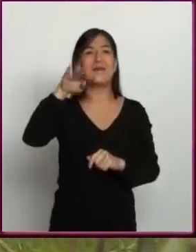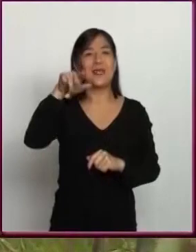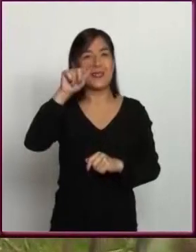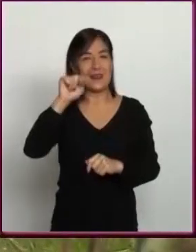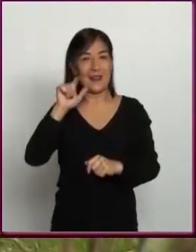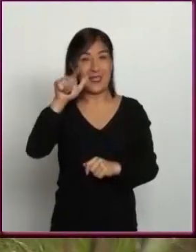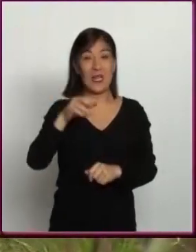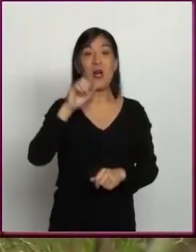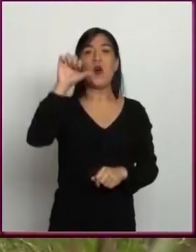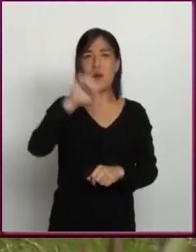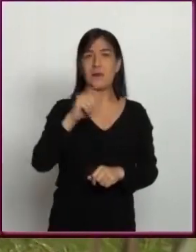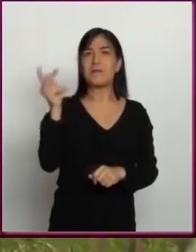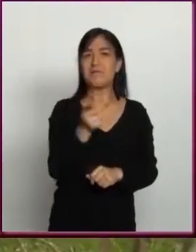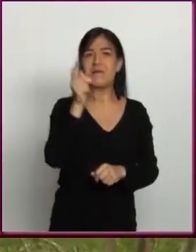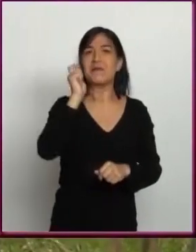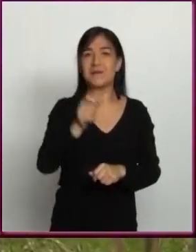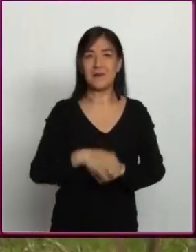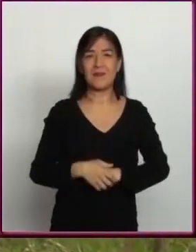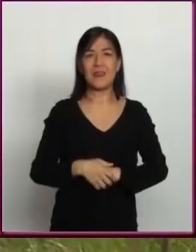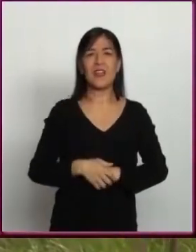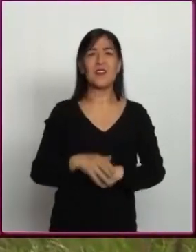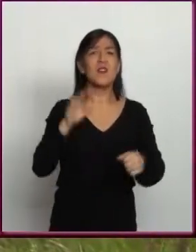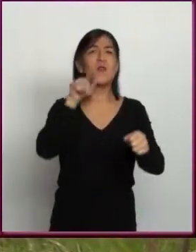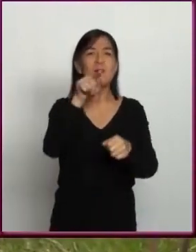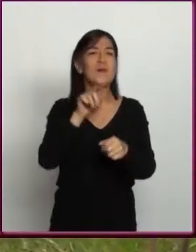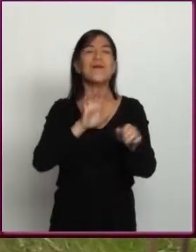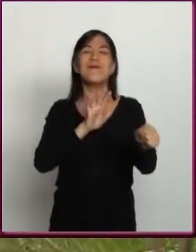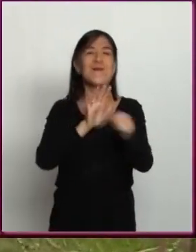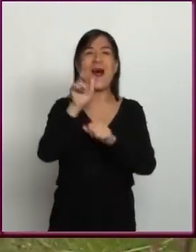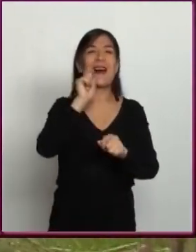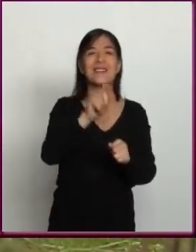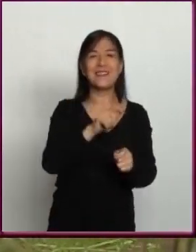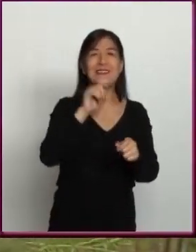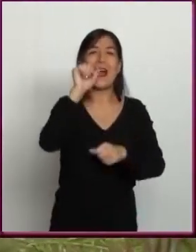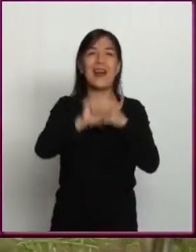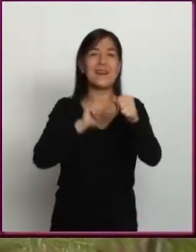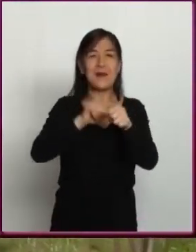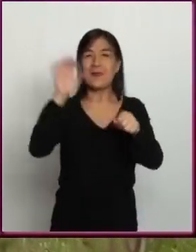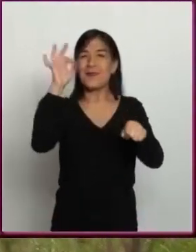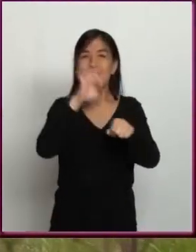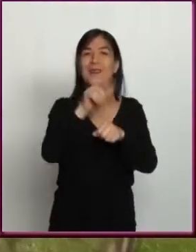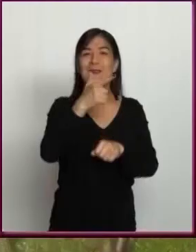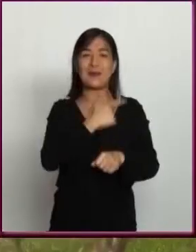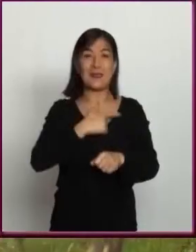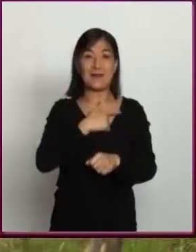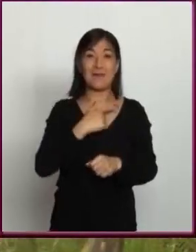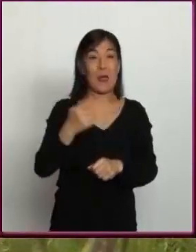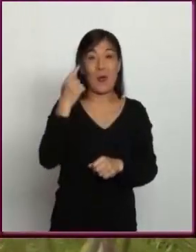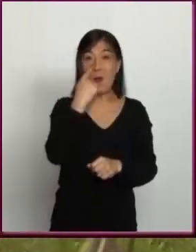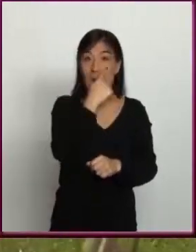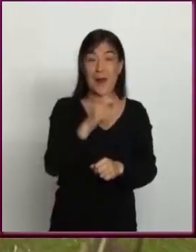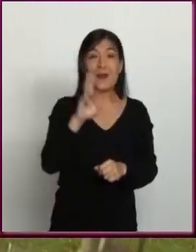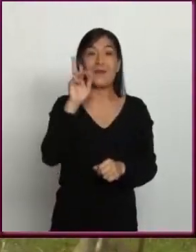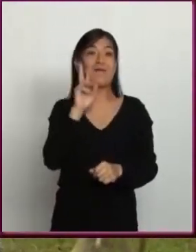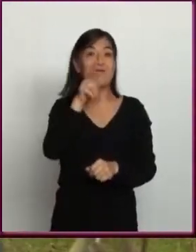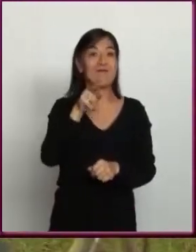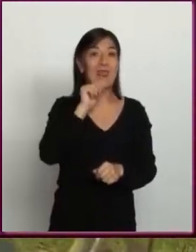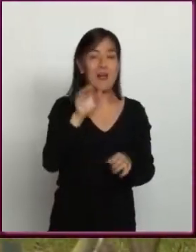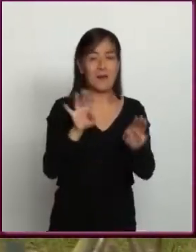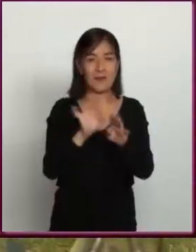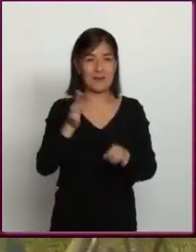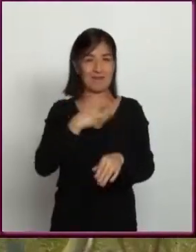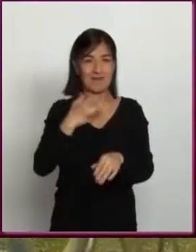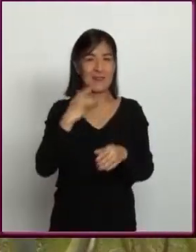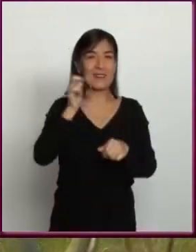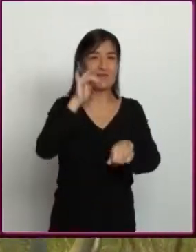La pregunta de esta semana es, ¿qué insecto serías? Y como dice el dicho, ojos que no ven. Se afina el tacto,